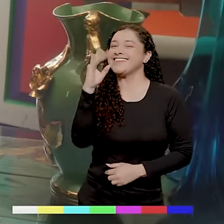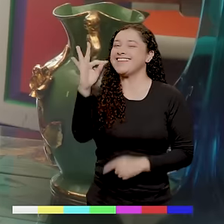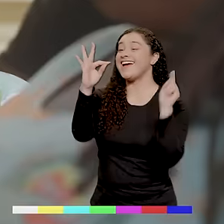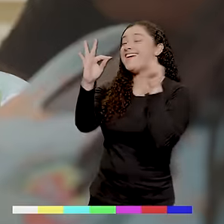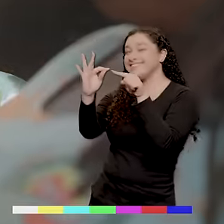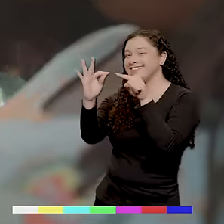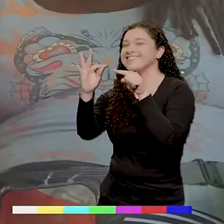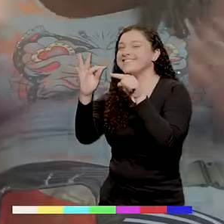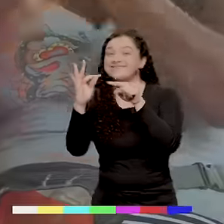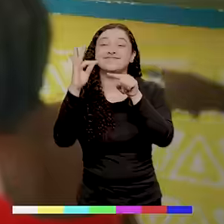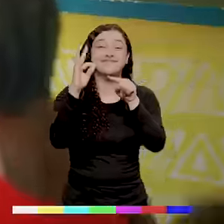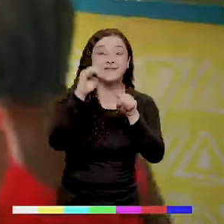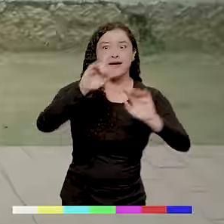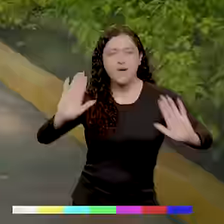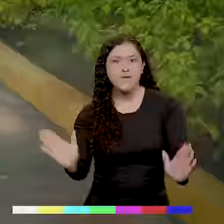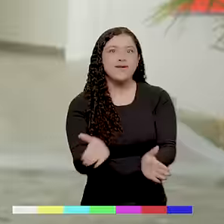te actualizas a TDT.